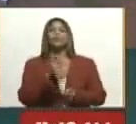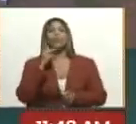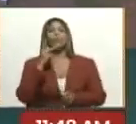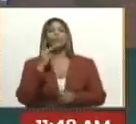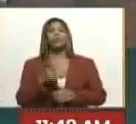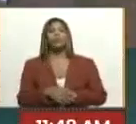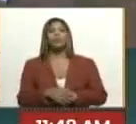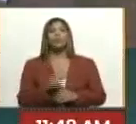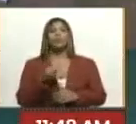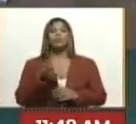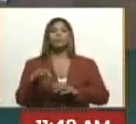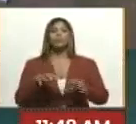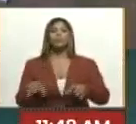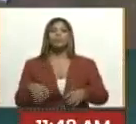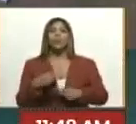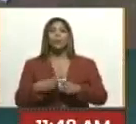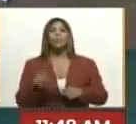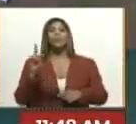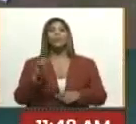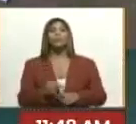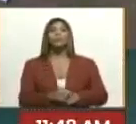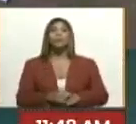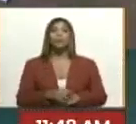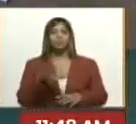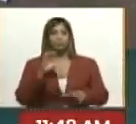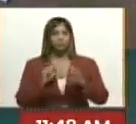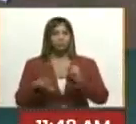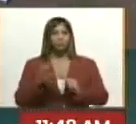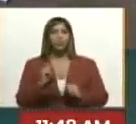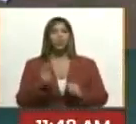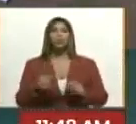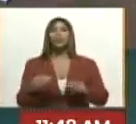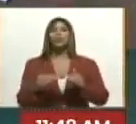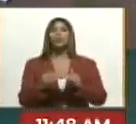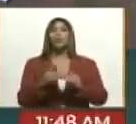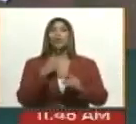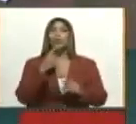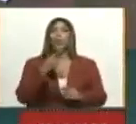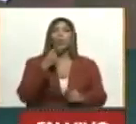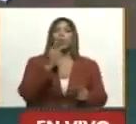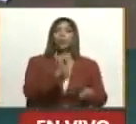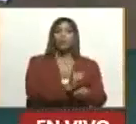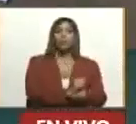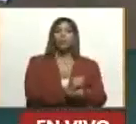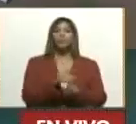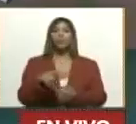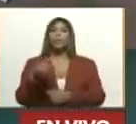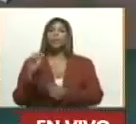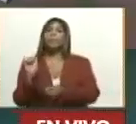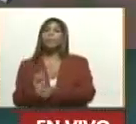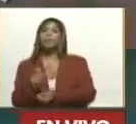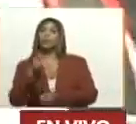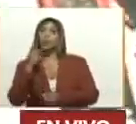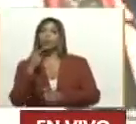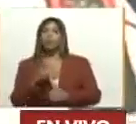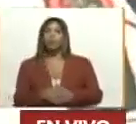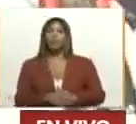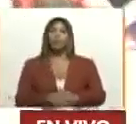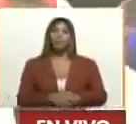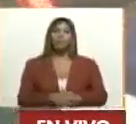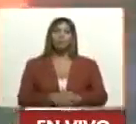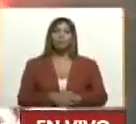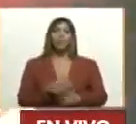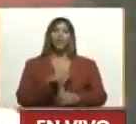políticos en la región. Pero además comprendiendo que no es lo mismo decir un político preso que un preso político. Sí,